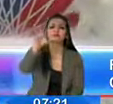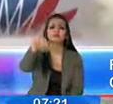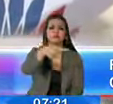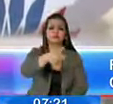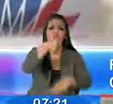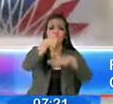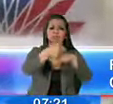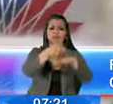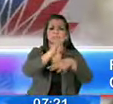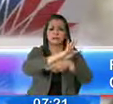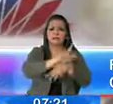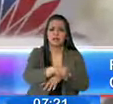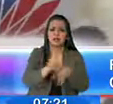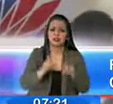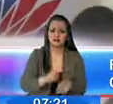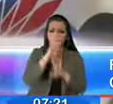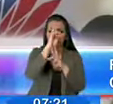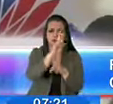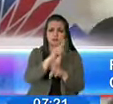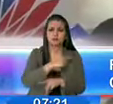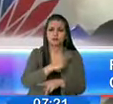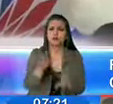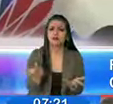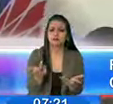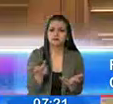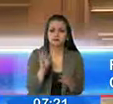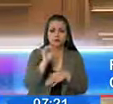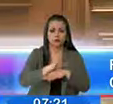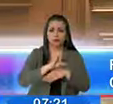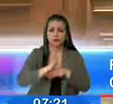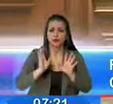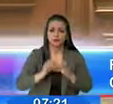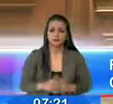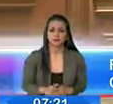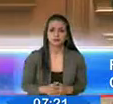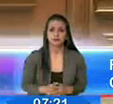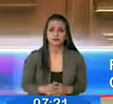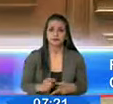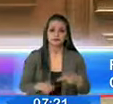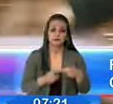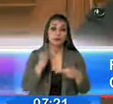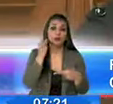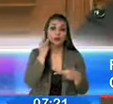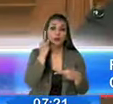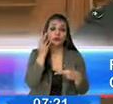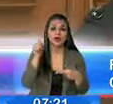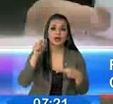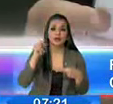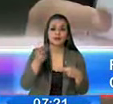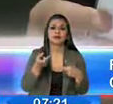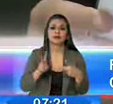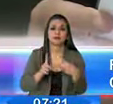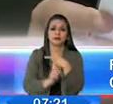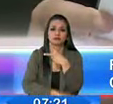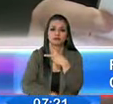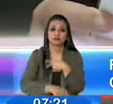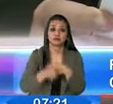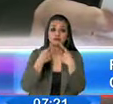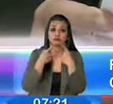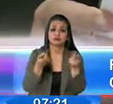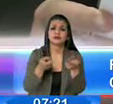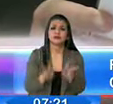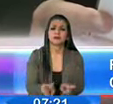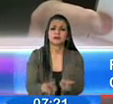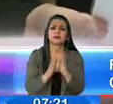nosotros vamos a hacer respetar la institucionalidad del país. Otra de las sancionadas fue la legisladora Ana Galarza. Ella anuncia que ha presentado